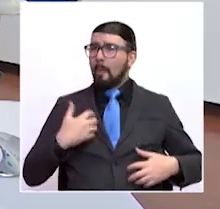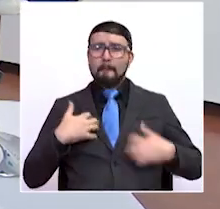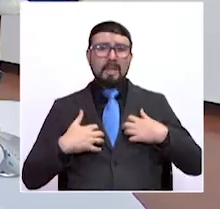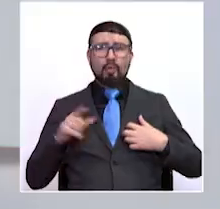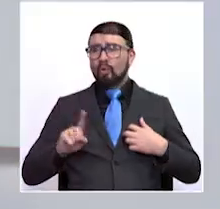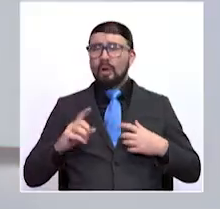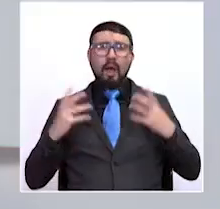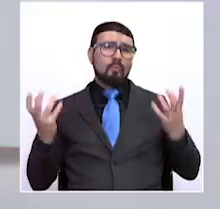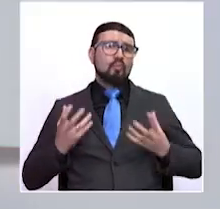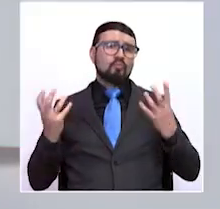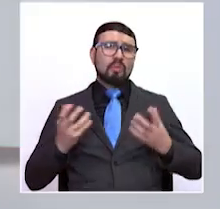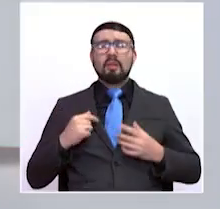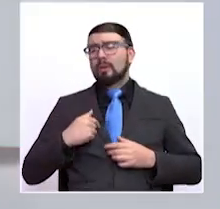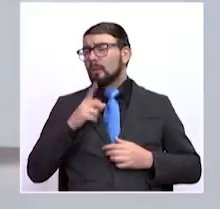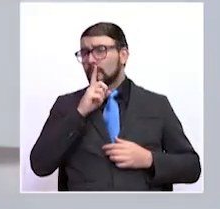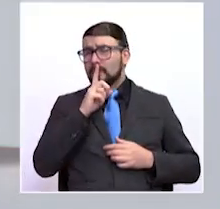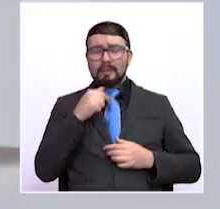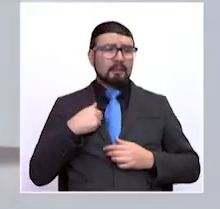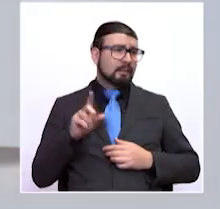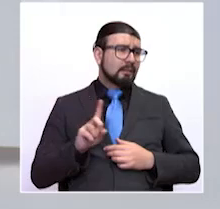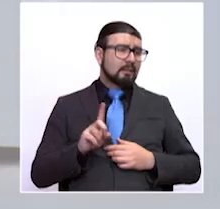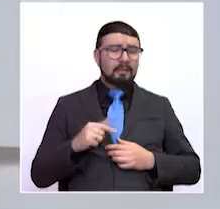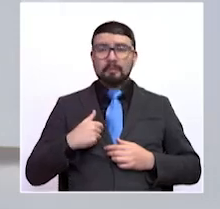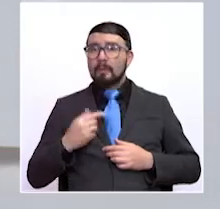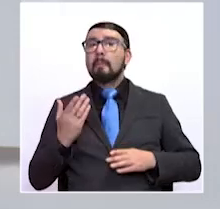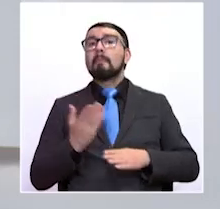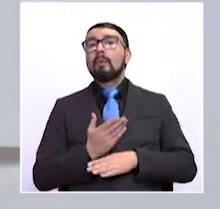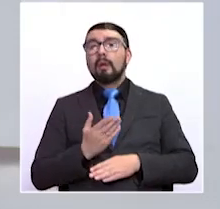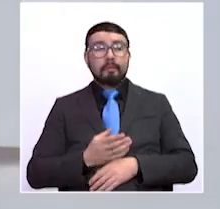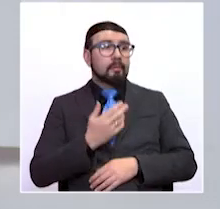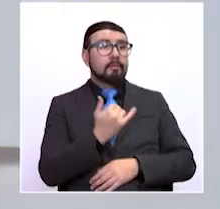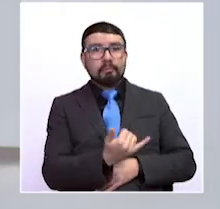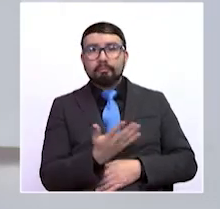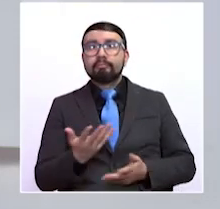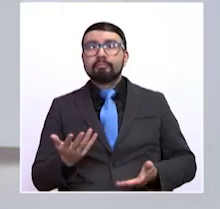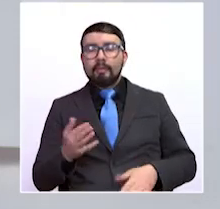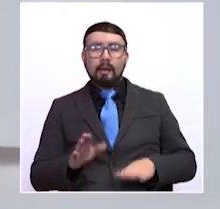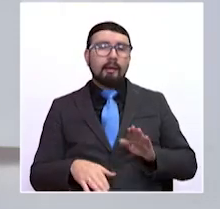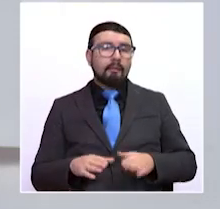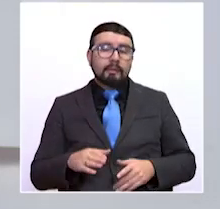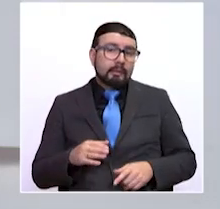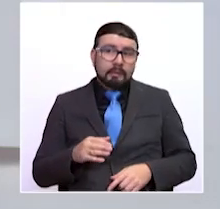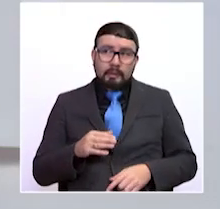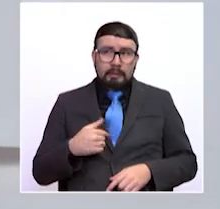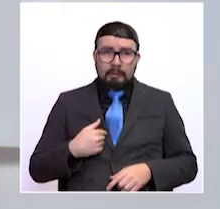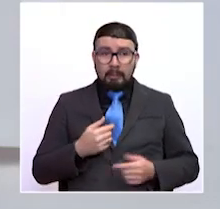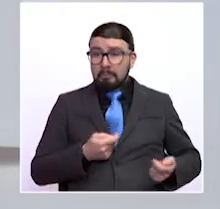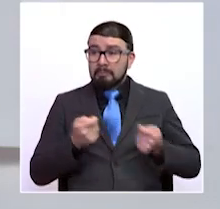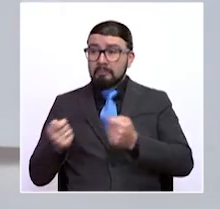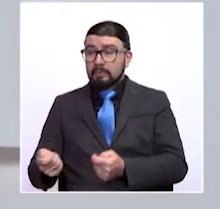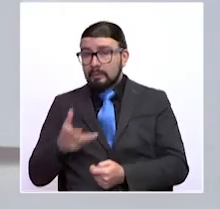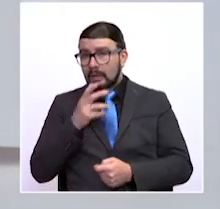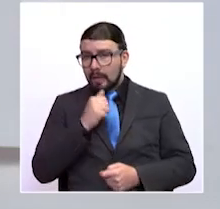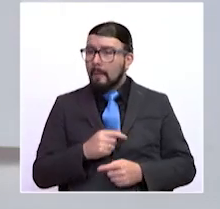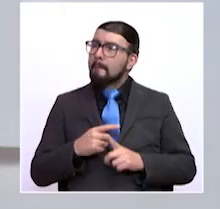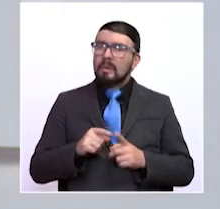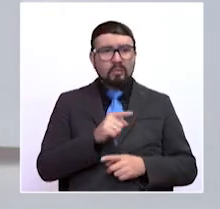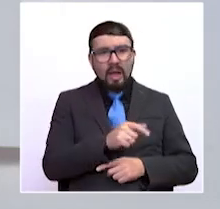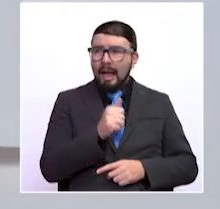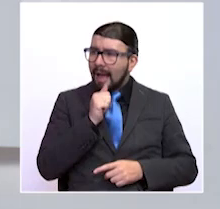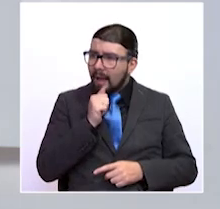tema de lo que pasa legalmente con este tipo de quemaduras. La parte de